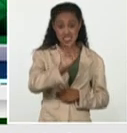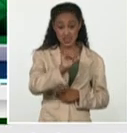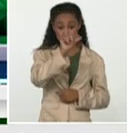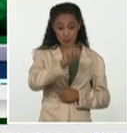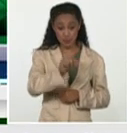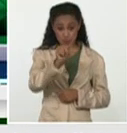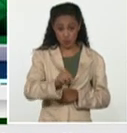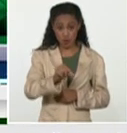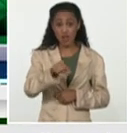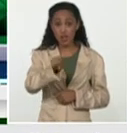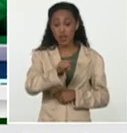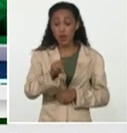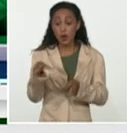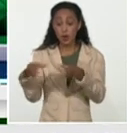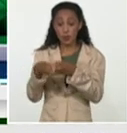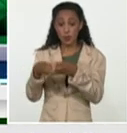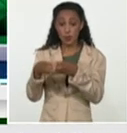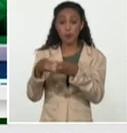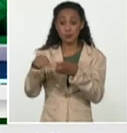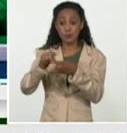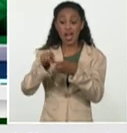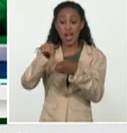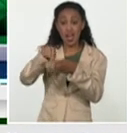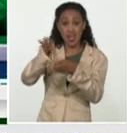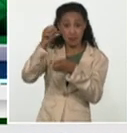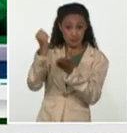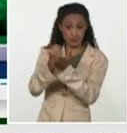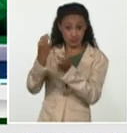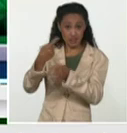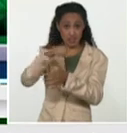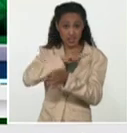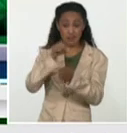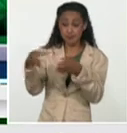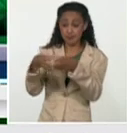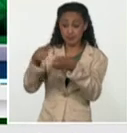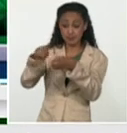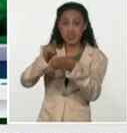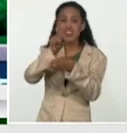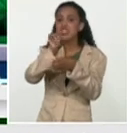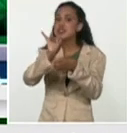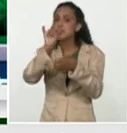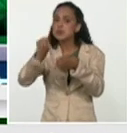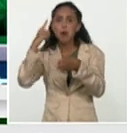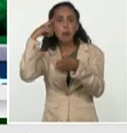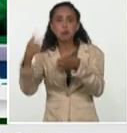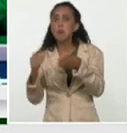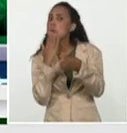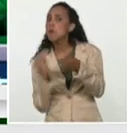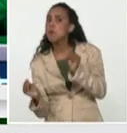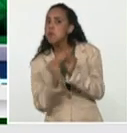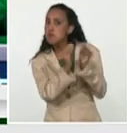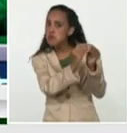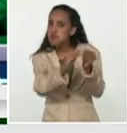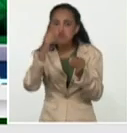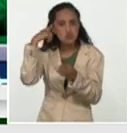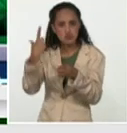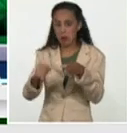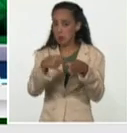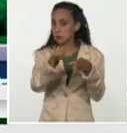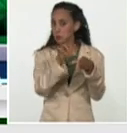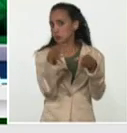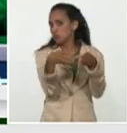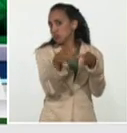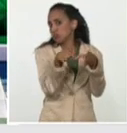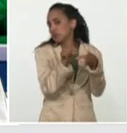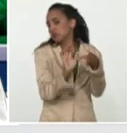ayer, o de los 1.000 autóctonos, todavía se trabaja para precisar la fuente de infección.